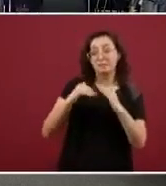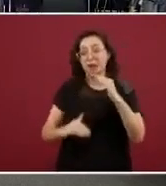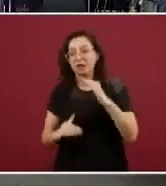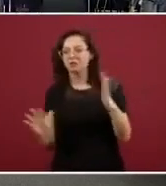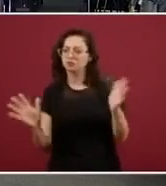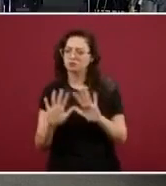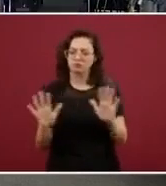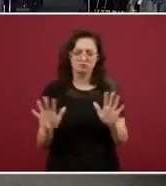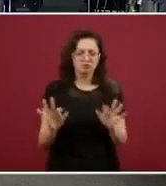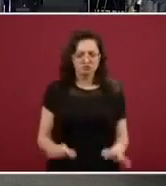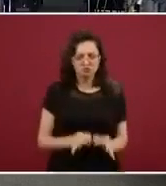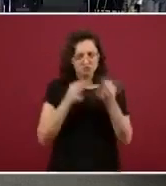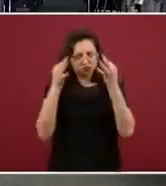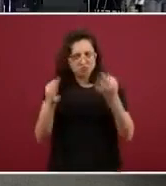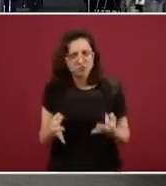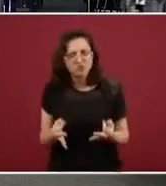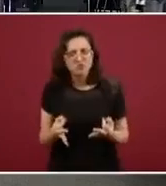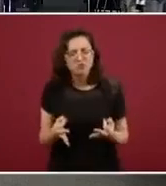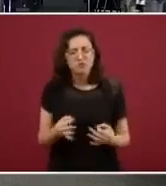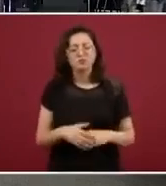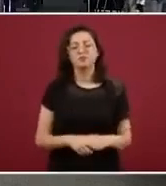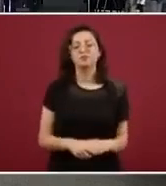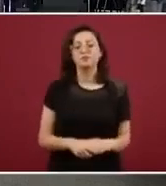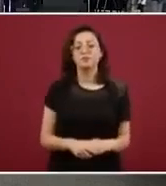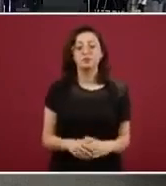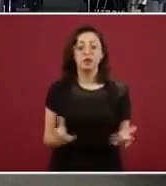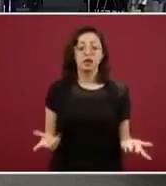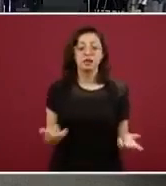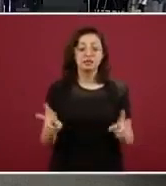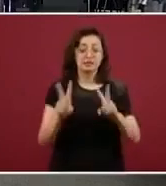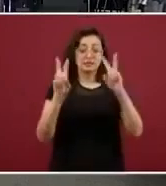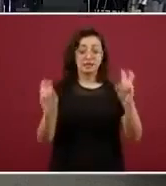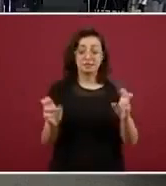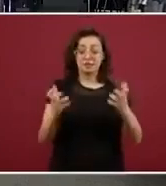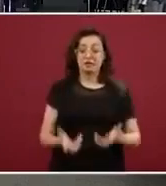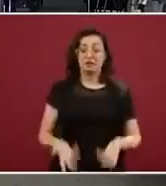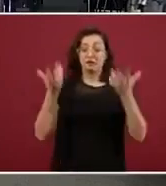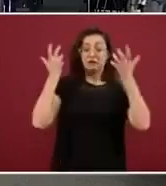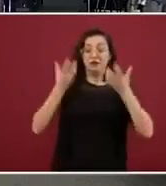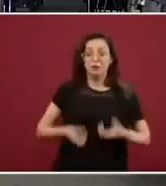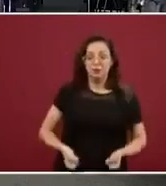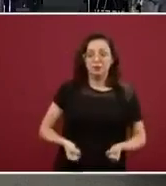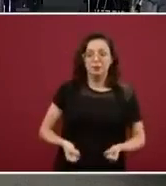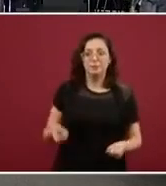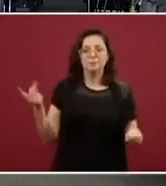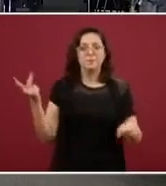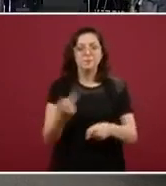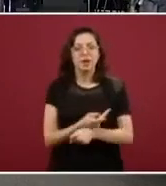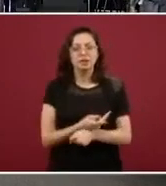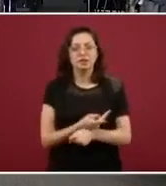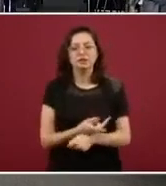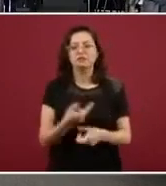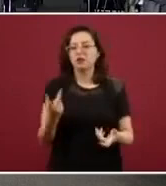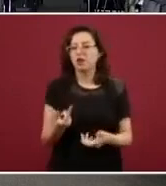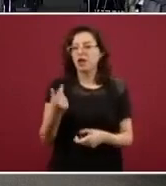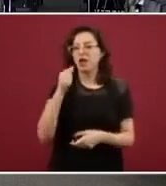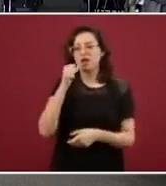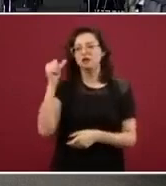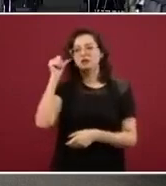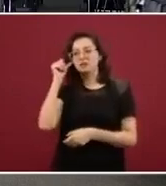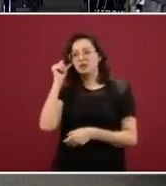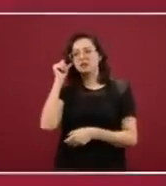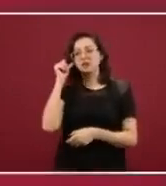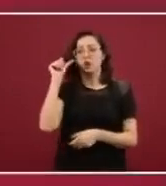menos. Ahora, en este tema del pánico, también lo que notamos en los últimos 2 días, en